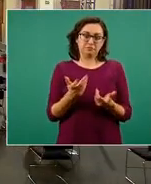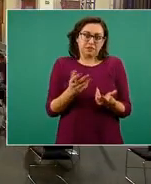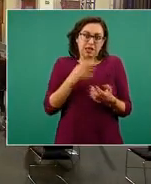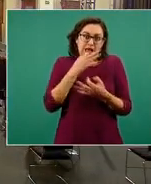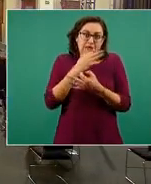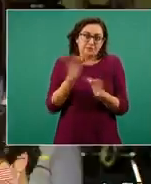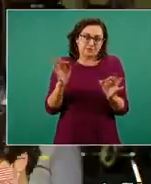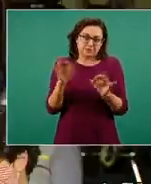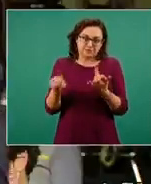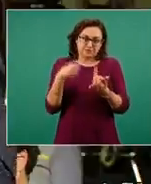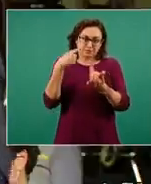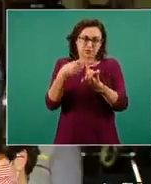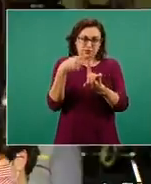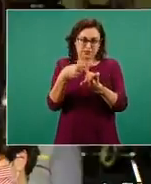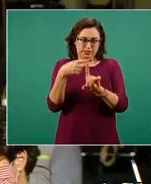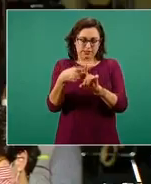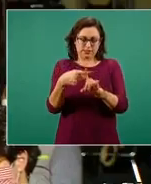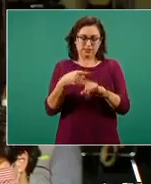positivo. Estuve